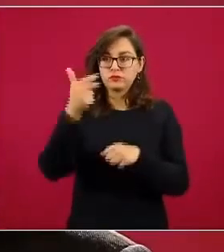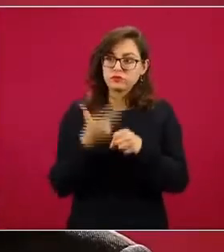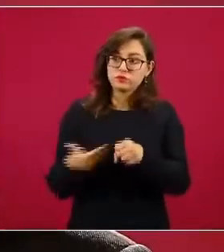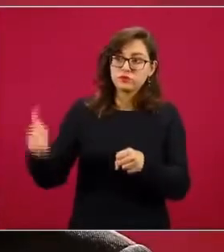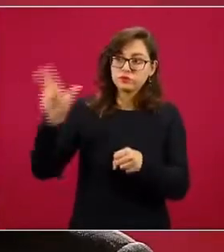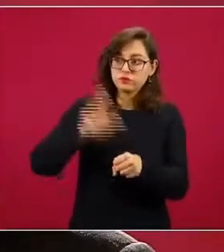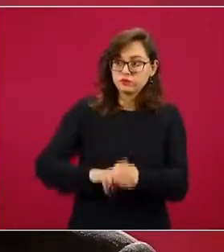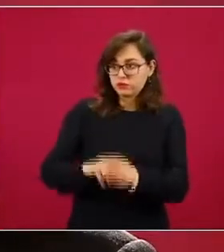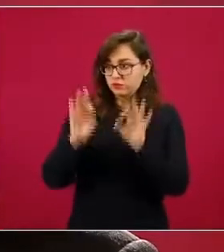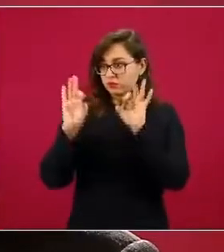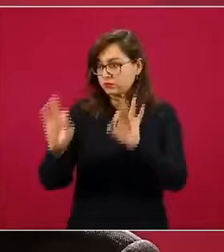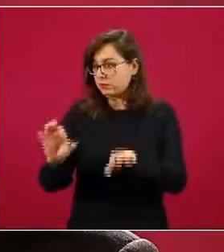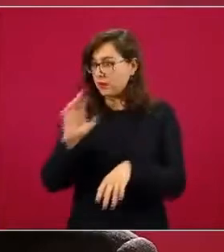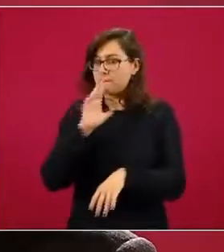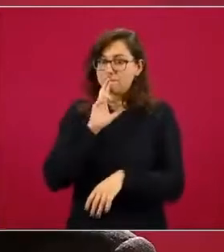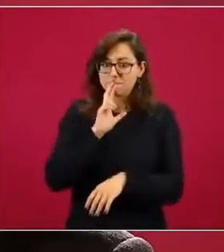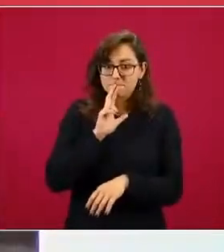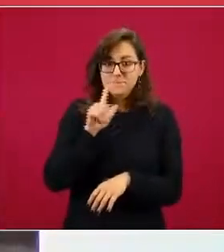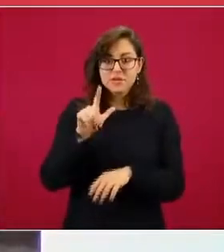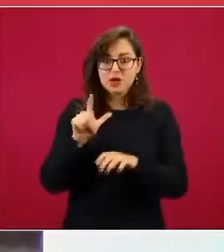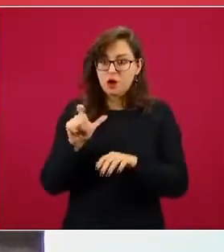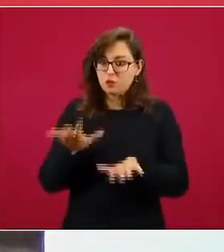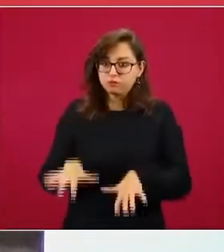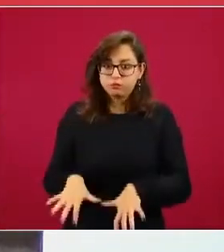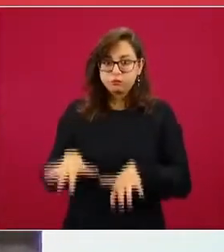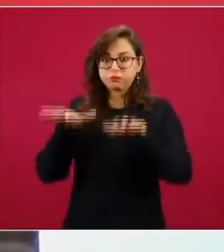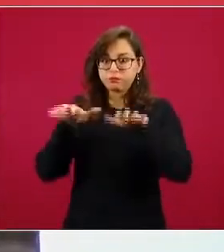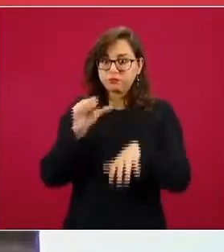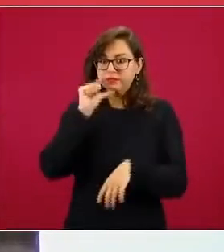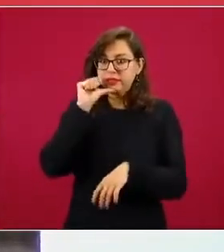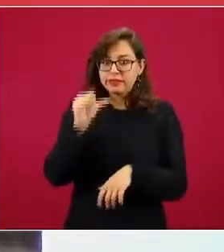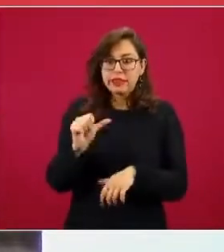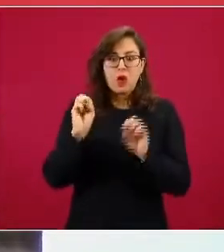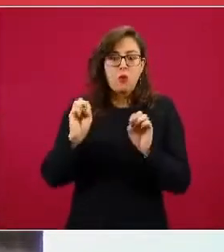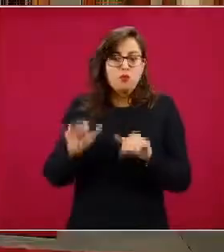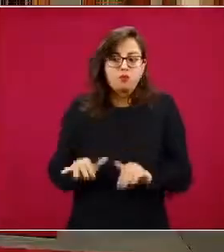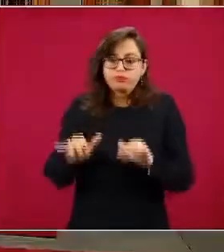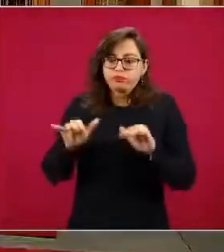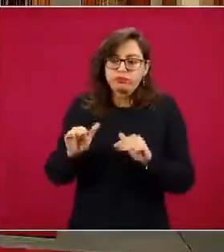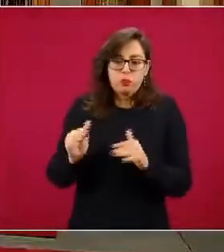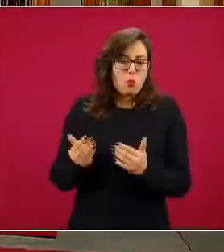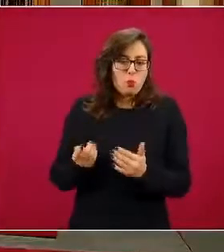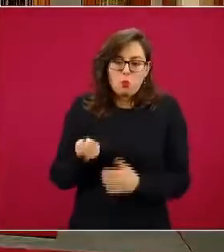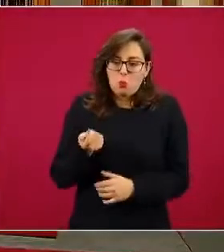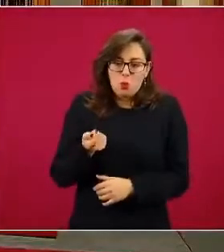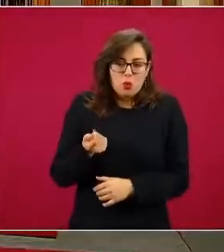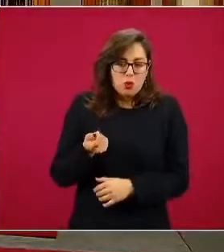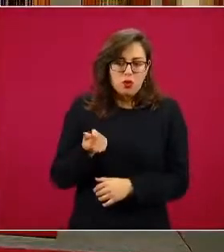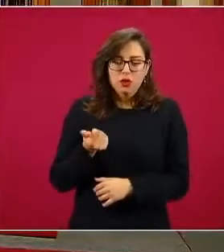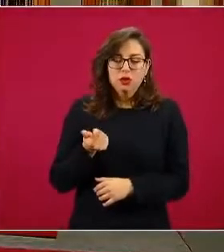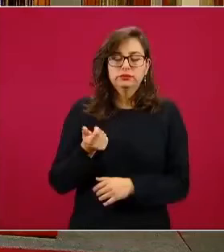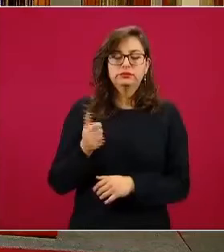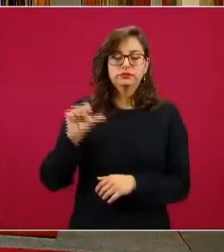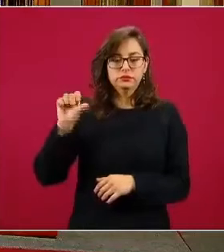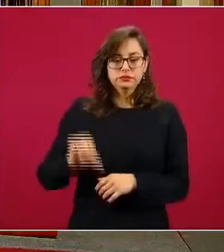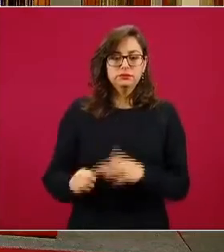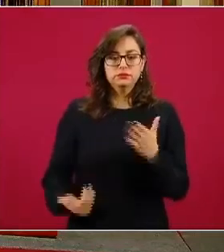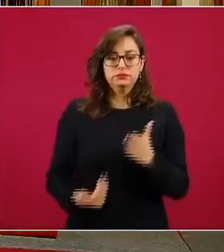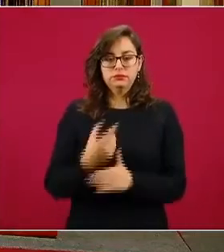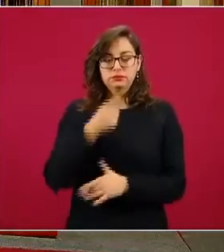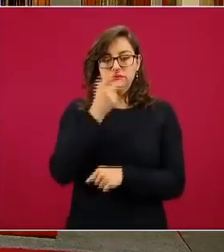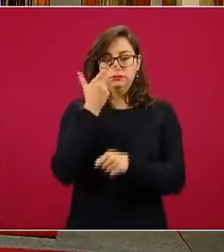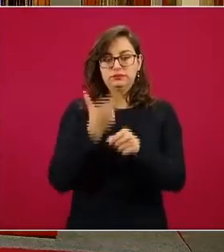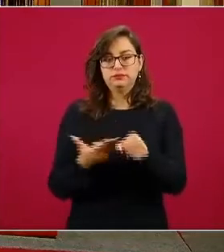mejores condiciones, que no se inundaron o se inundaron mínimamente. En especial, esta mañana mencionaba yo al Hospital